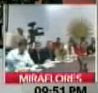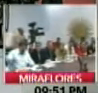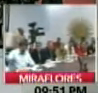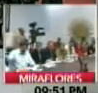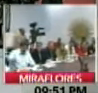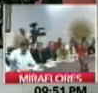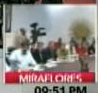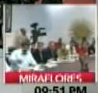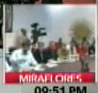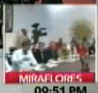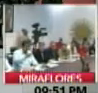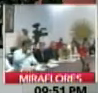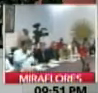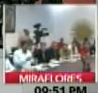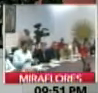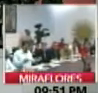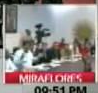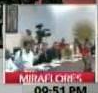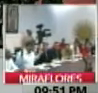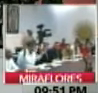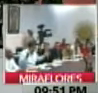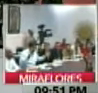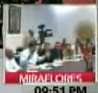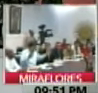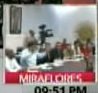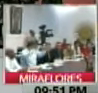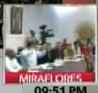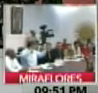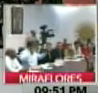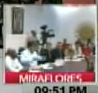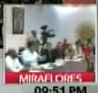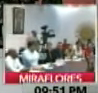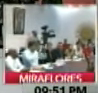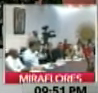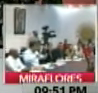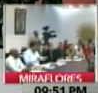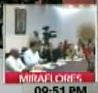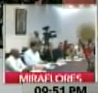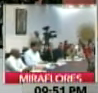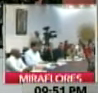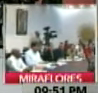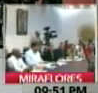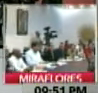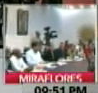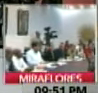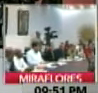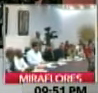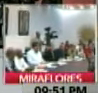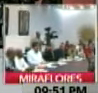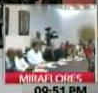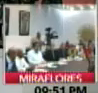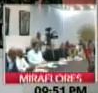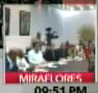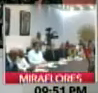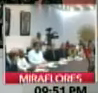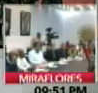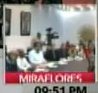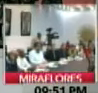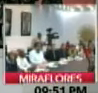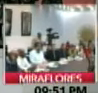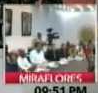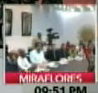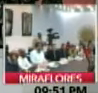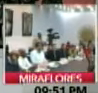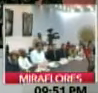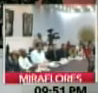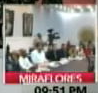Porque iban a liquidar el Seguro Social, la Junta Liquidadora del momento. Claro, sí, sacaron a todo el mundo, nombraron una Junta